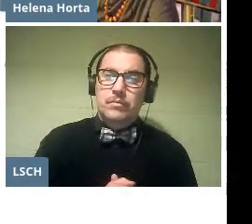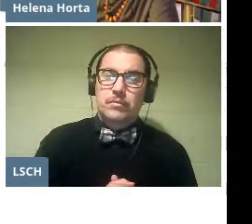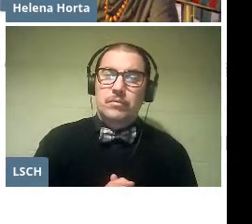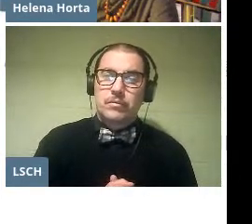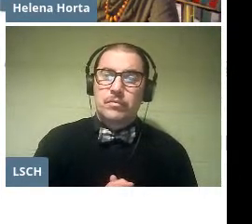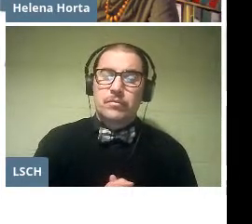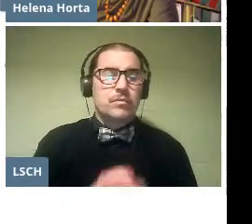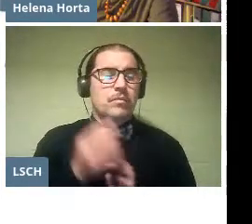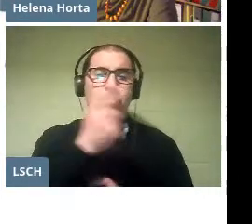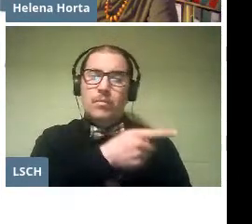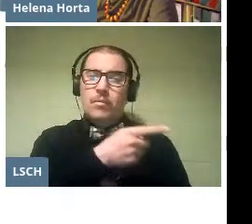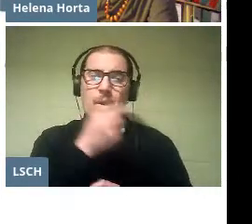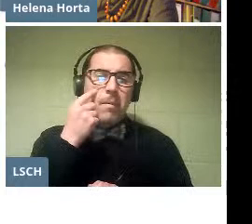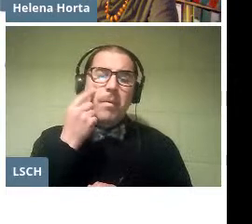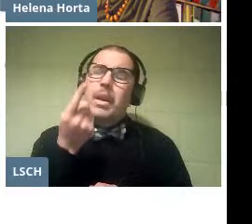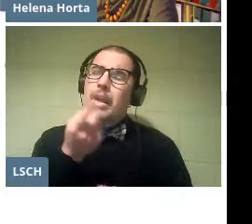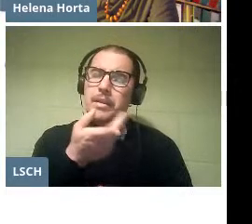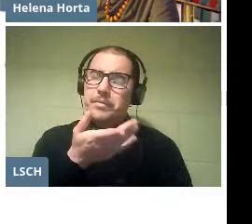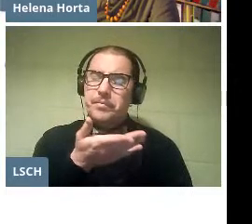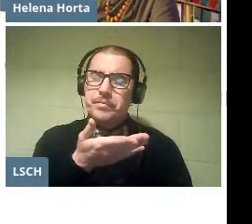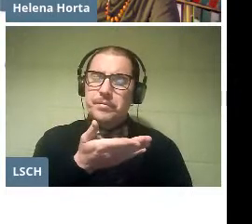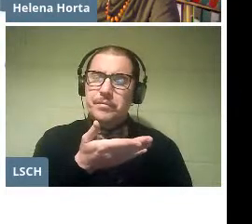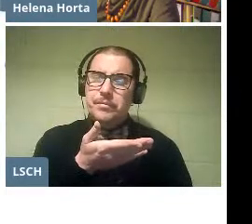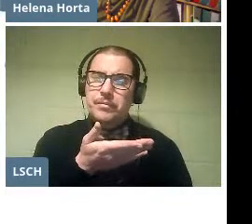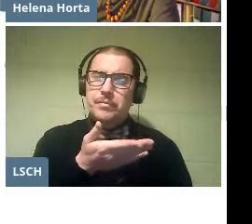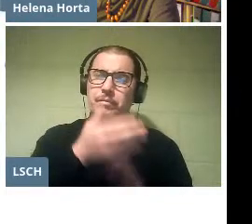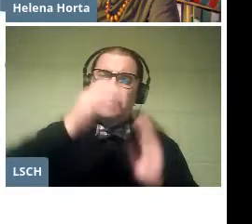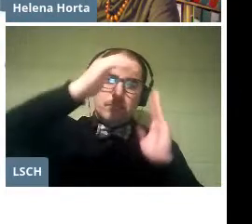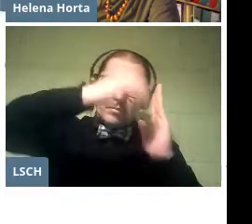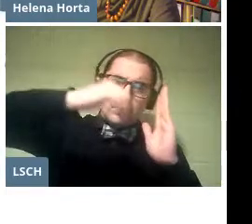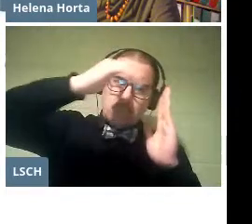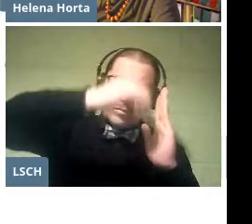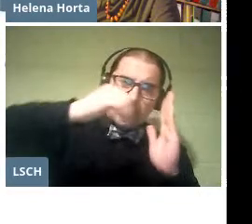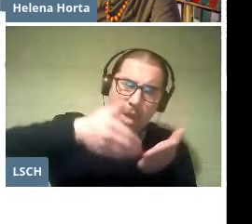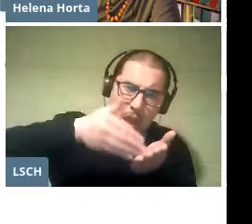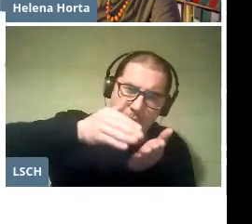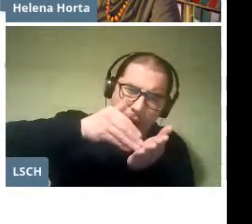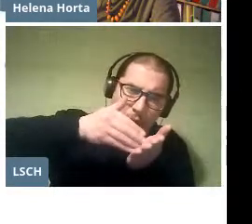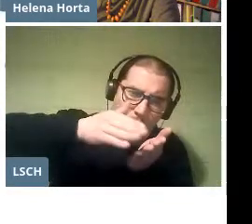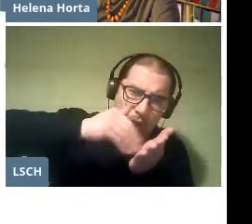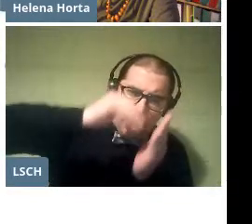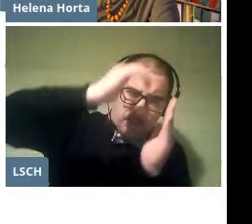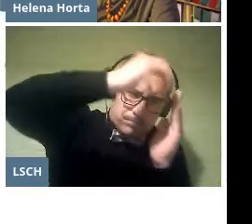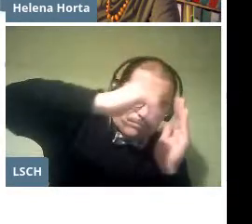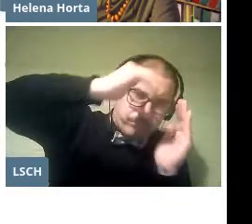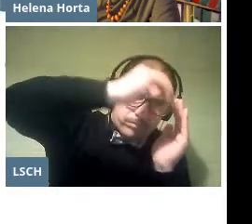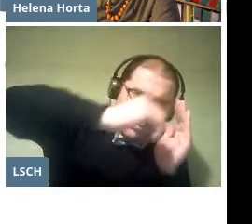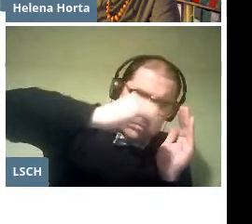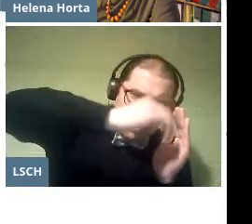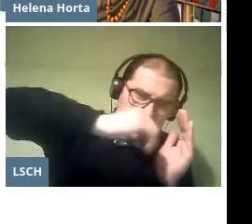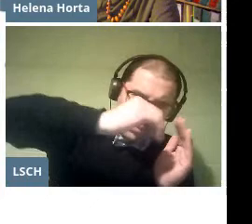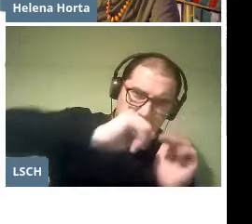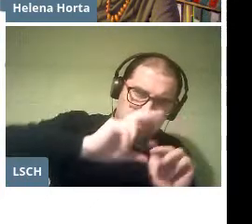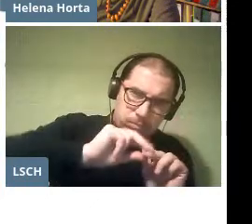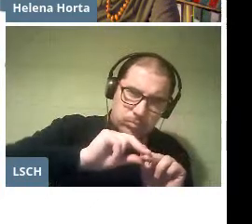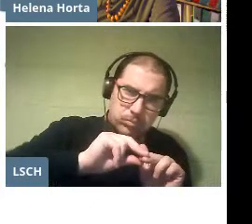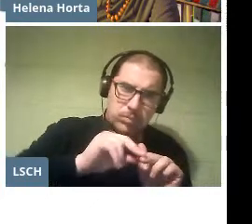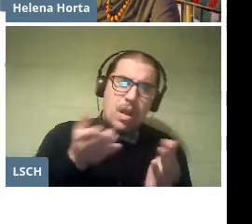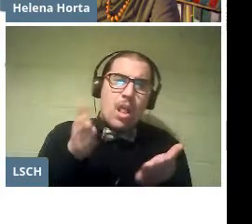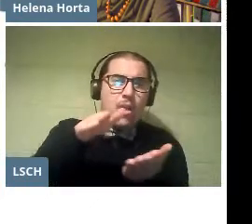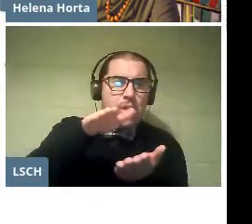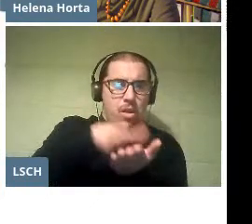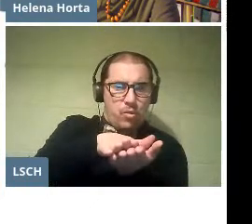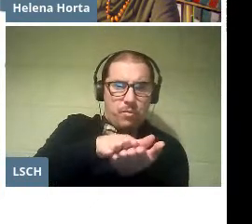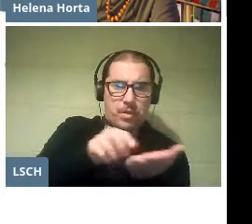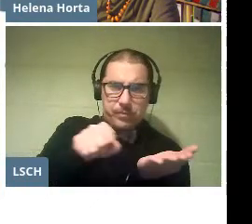Lo que vemos aquí es la excavación arqueológica de una tumba, que en este